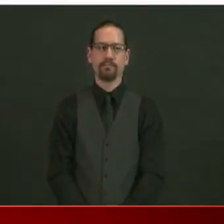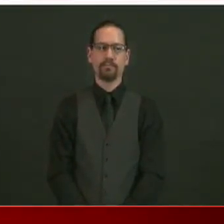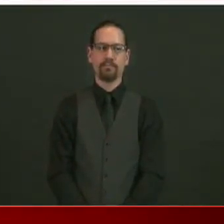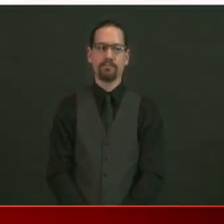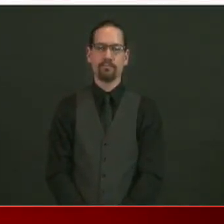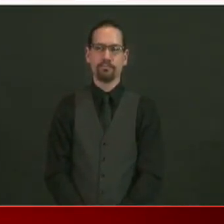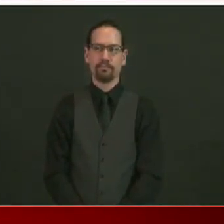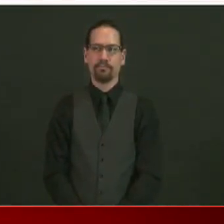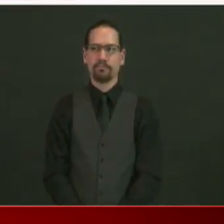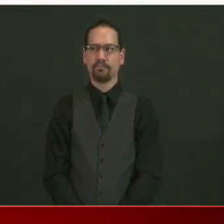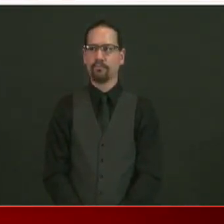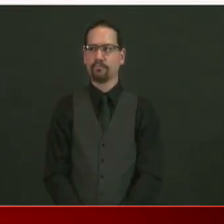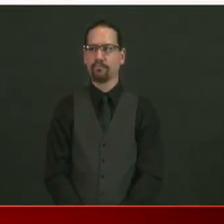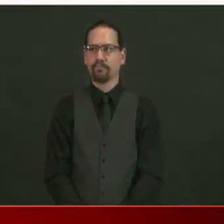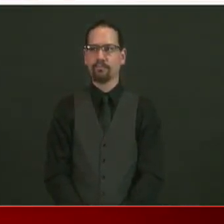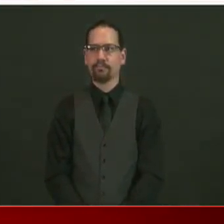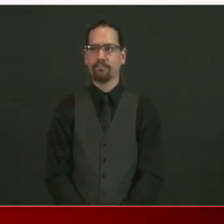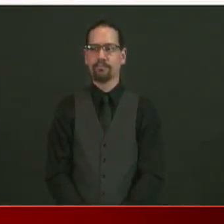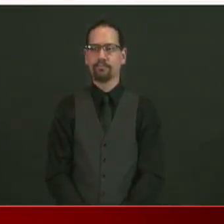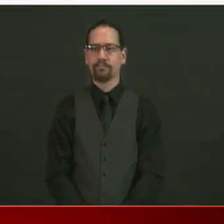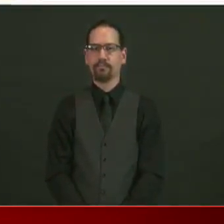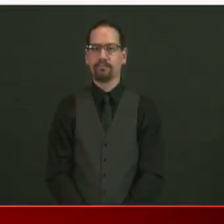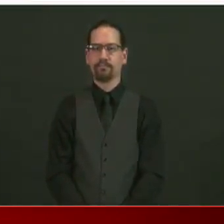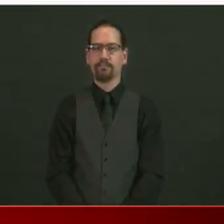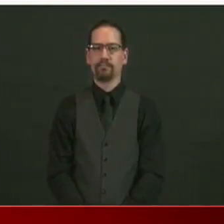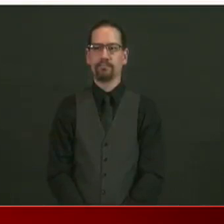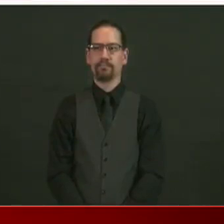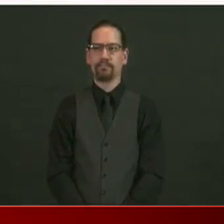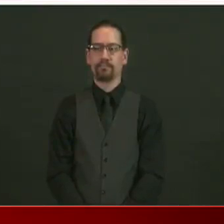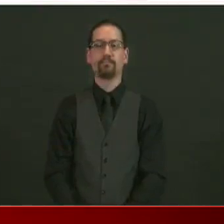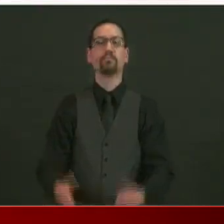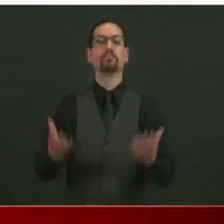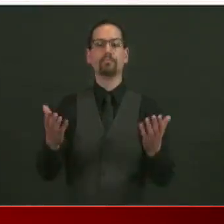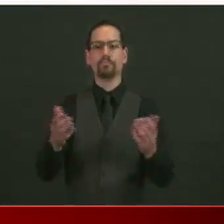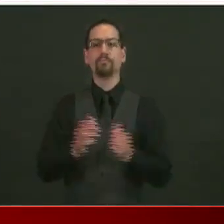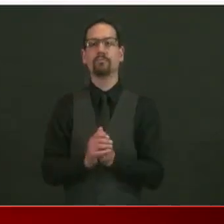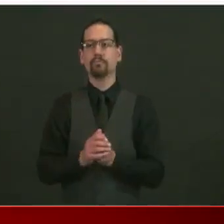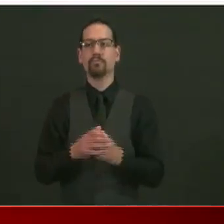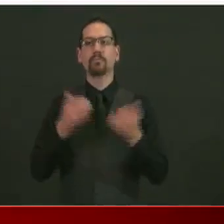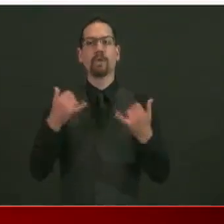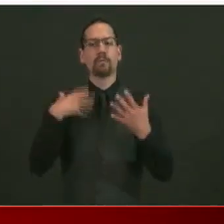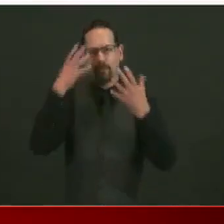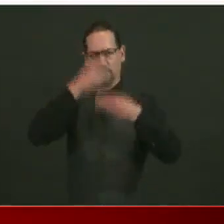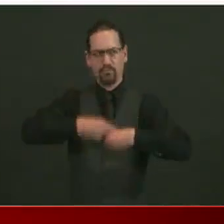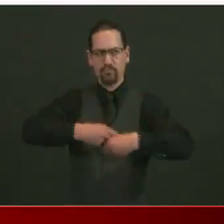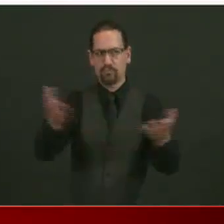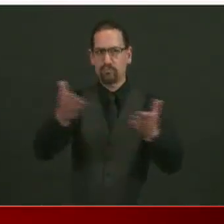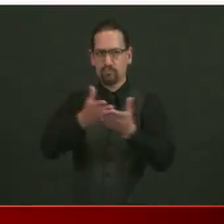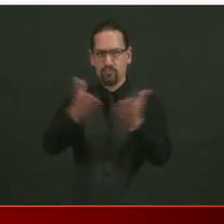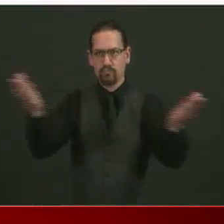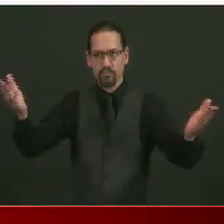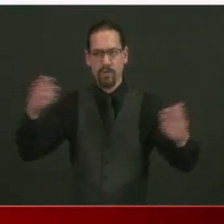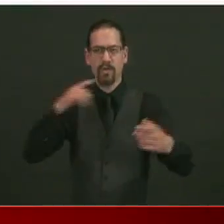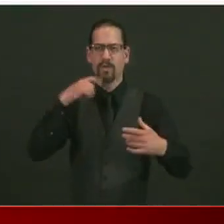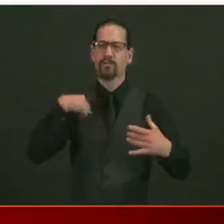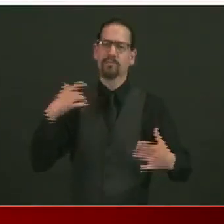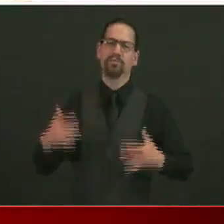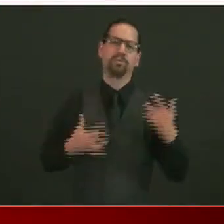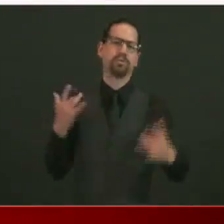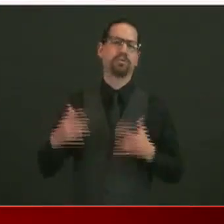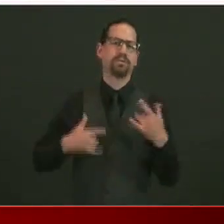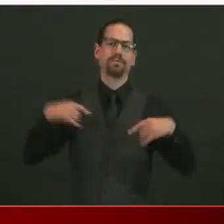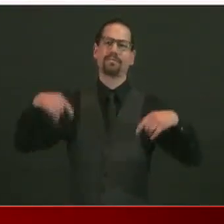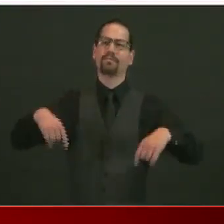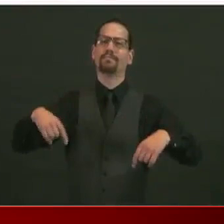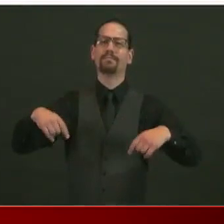el 31 de agosto. So, I have to tell you that I am super excited because I have